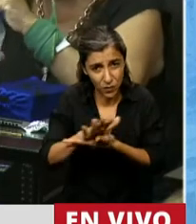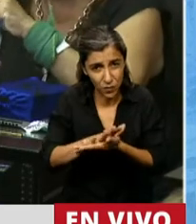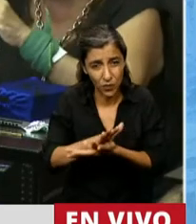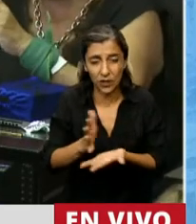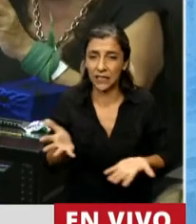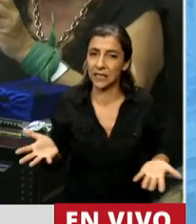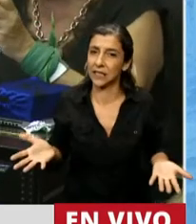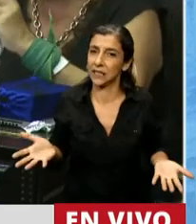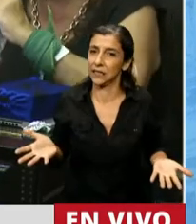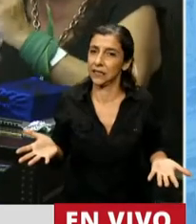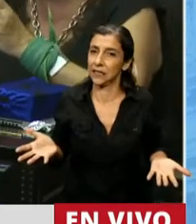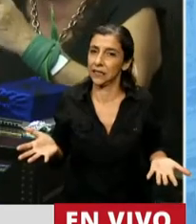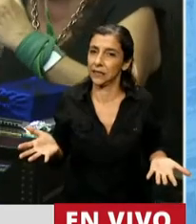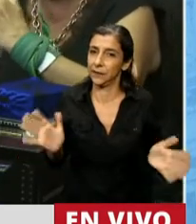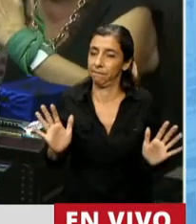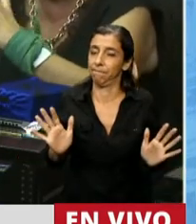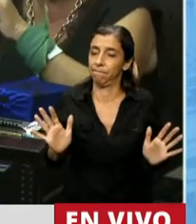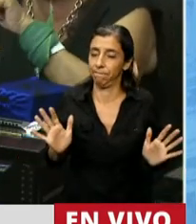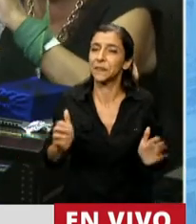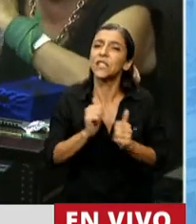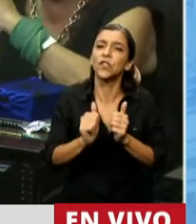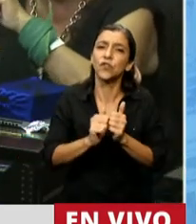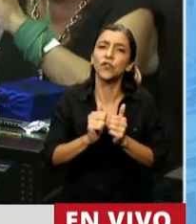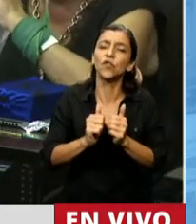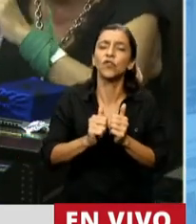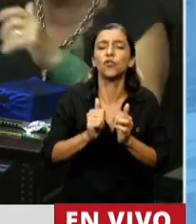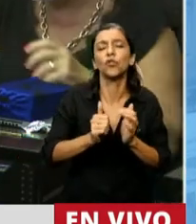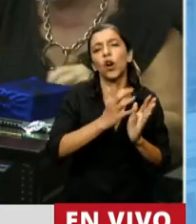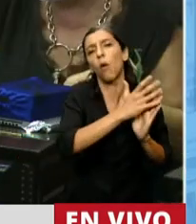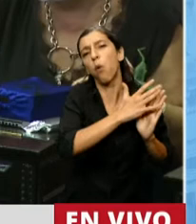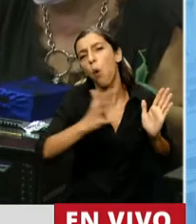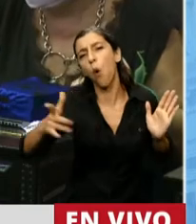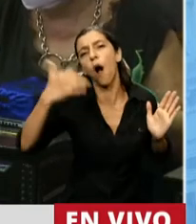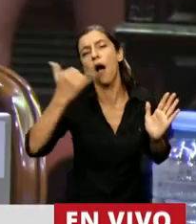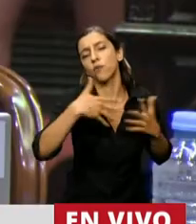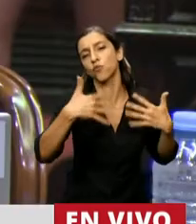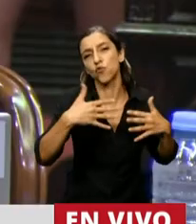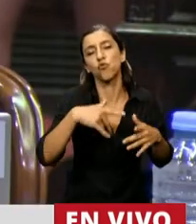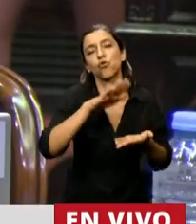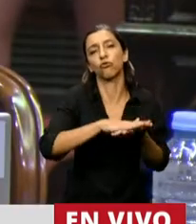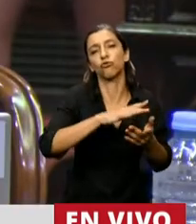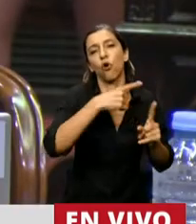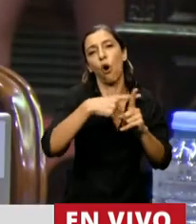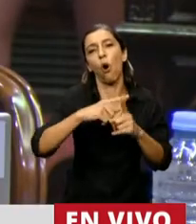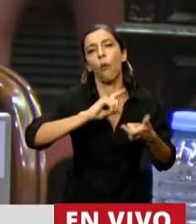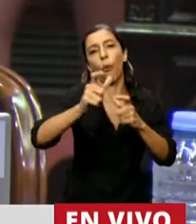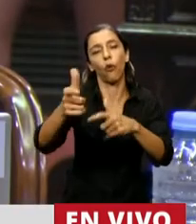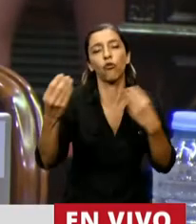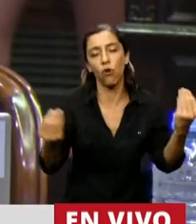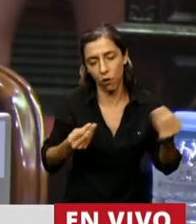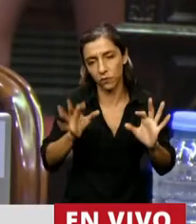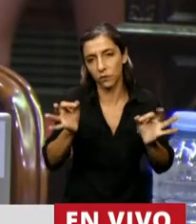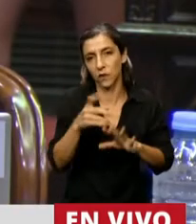la historia reciente es compleja en relación a la fórmula de movilidad el gobierno de néstor kirchner